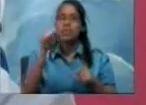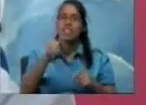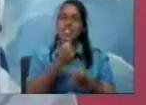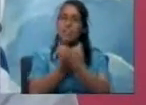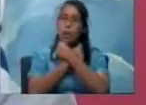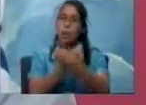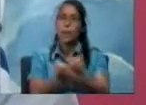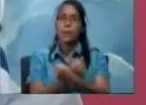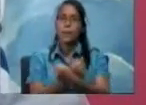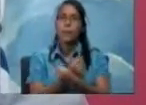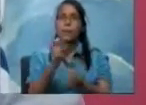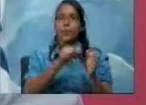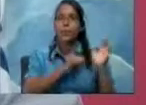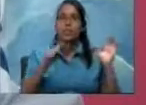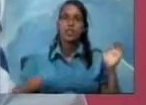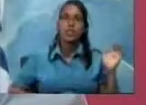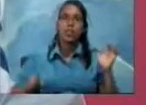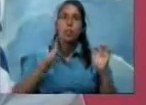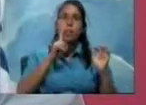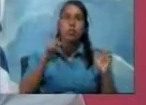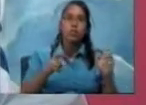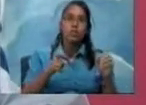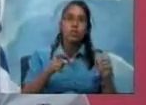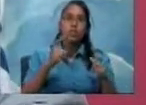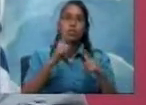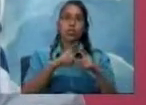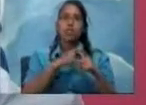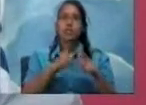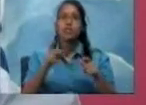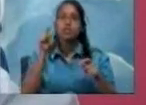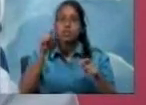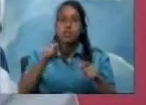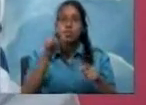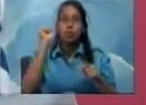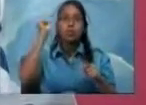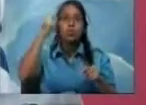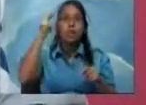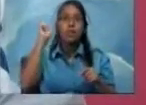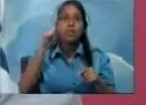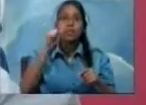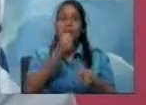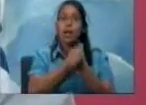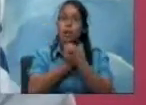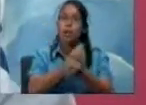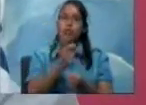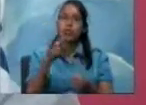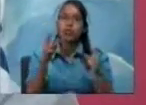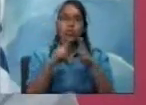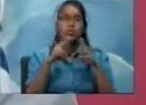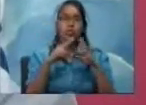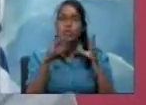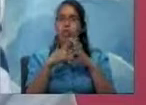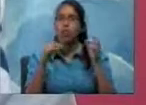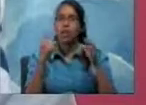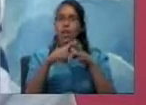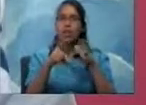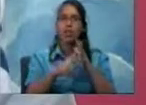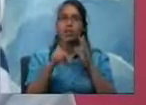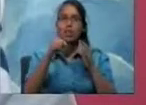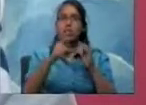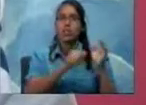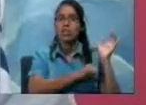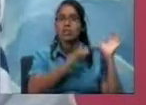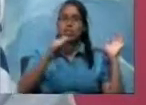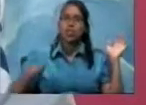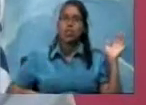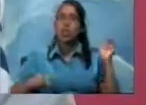que el señor pregunta que si le amamos entonces Pedro le dice Señor tú lo sabes tú conoces todas las cosas es allí donde el señor le responde a